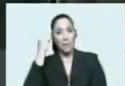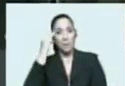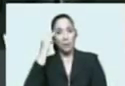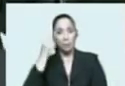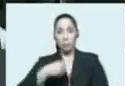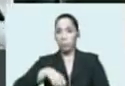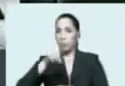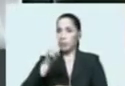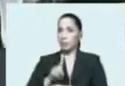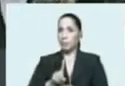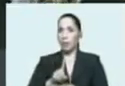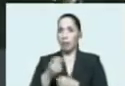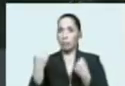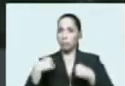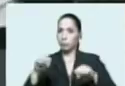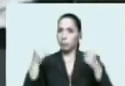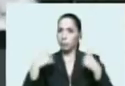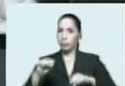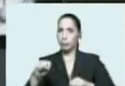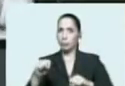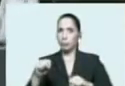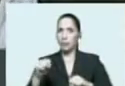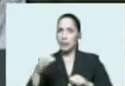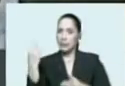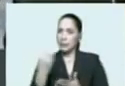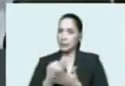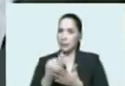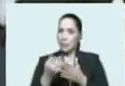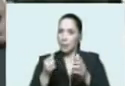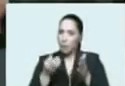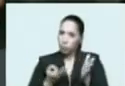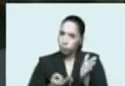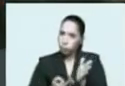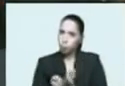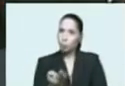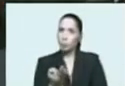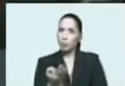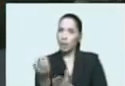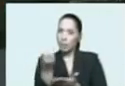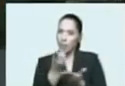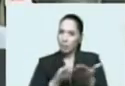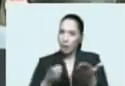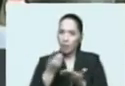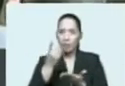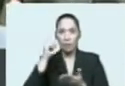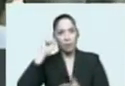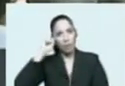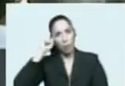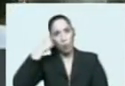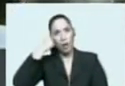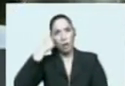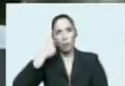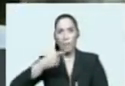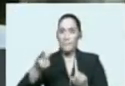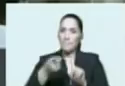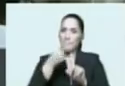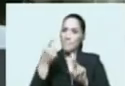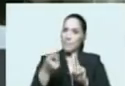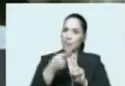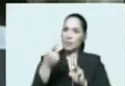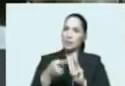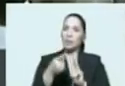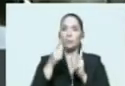el ejercicio cotidiano de la lealtad la lealtad a los detalles a los recuerdos principios y a la